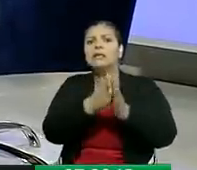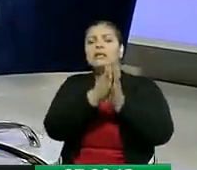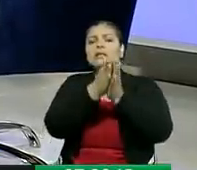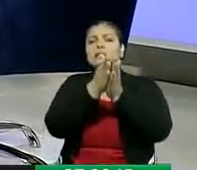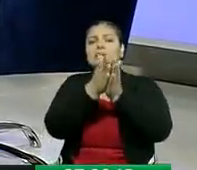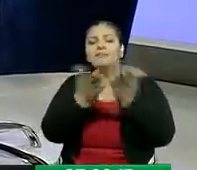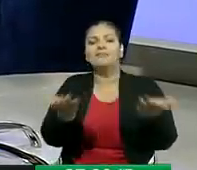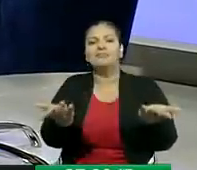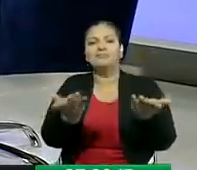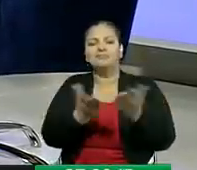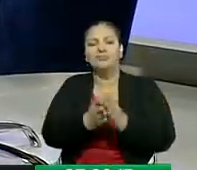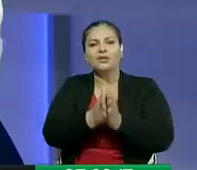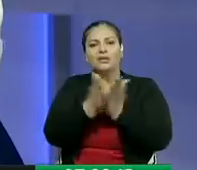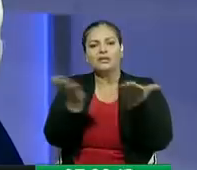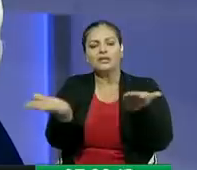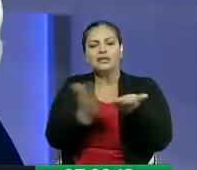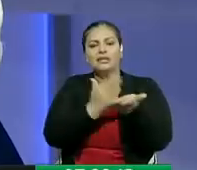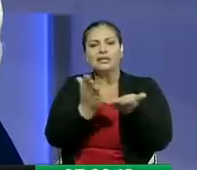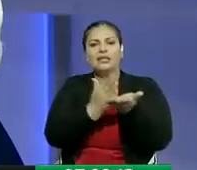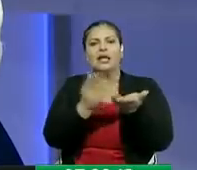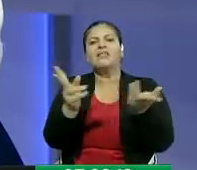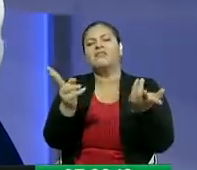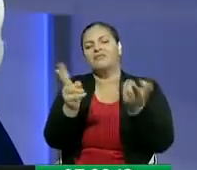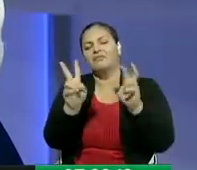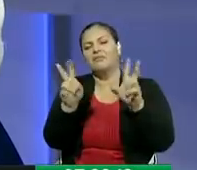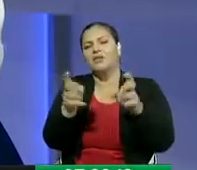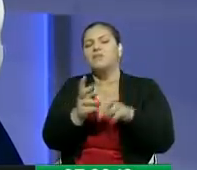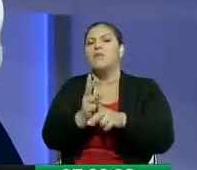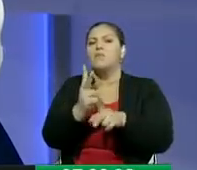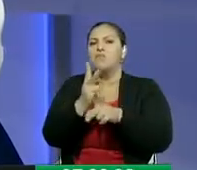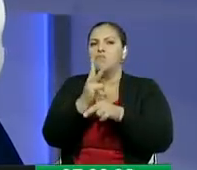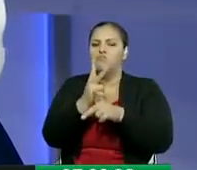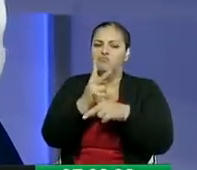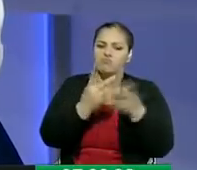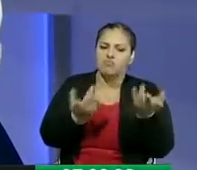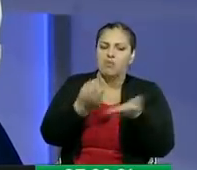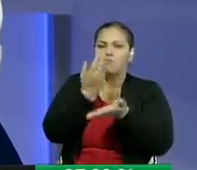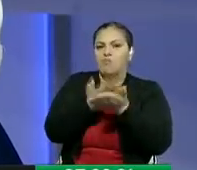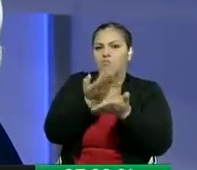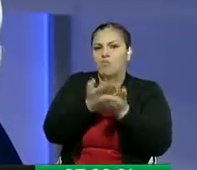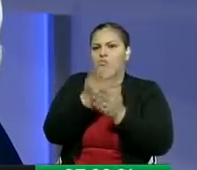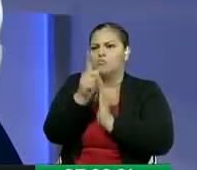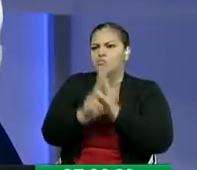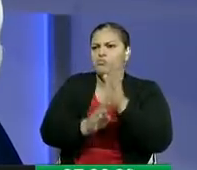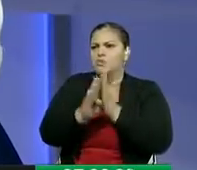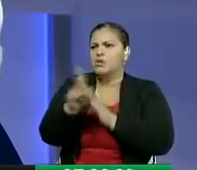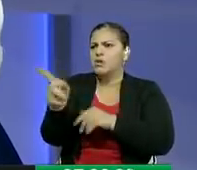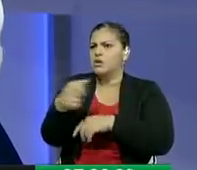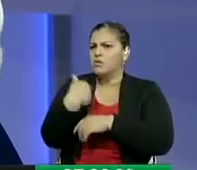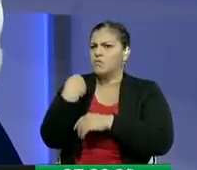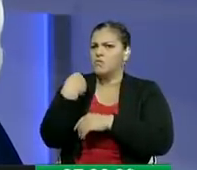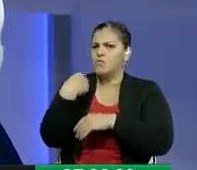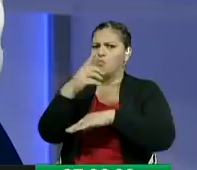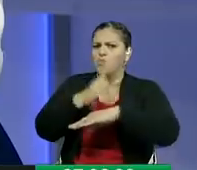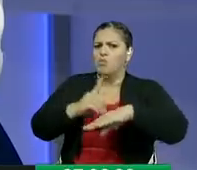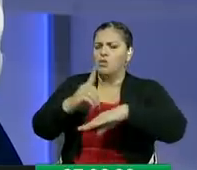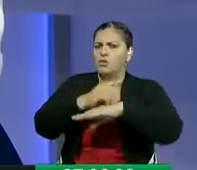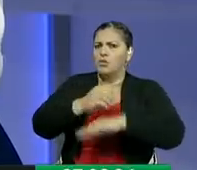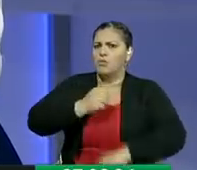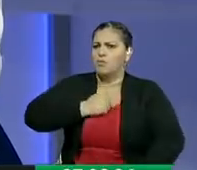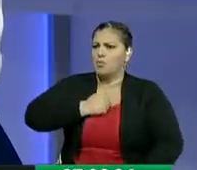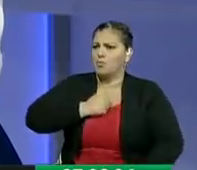parece? Bueno, vamos a ver qué escribe allí. Porque en la práctica aquí escribió muy malas cosas.